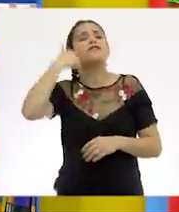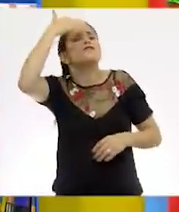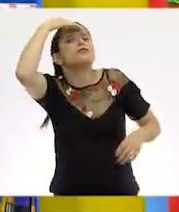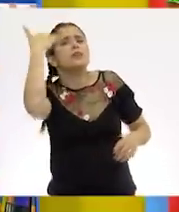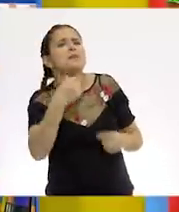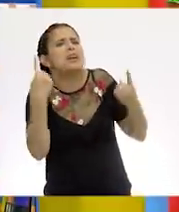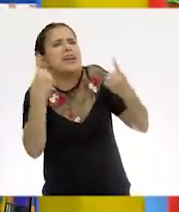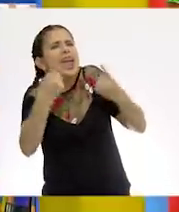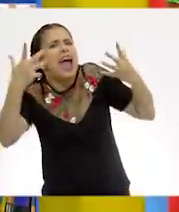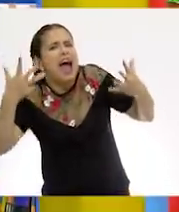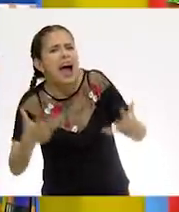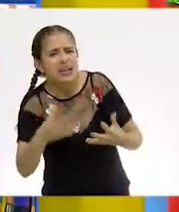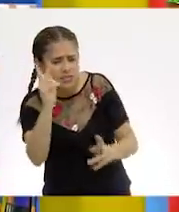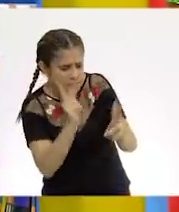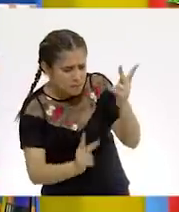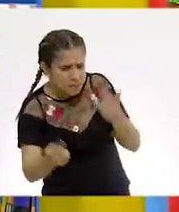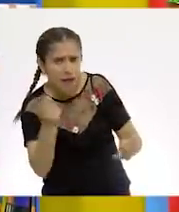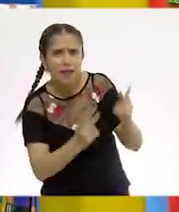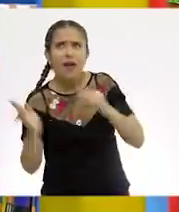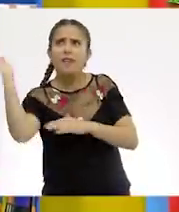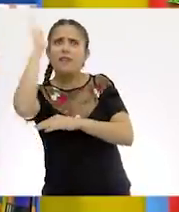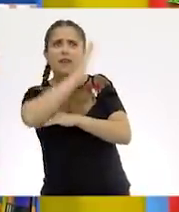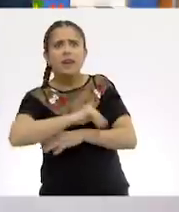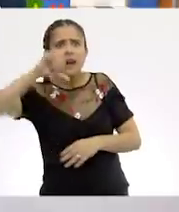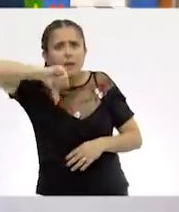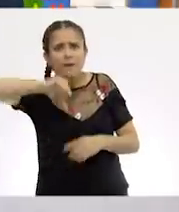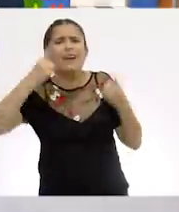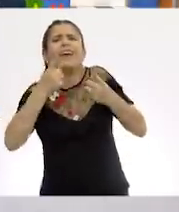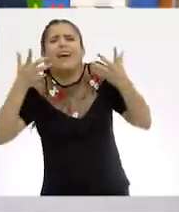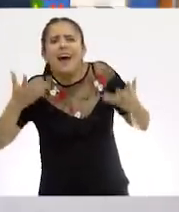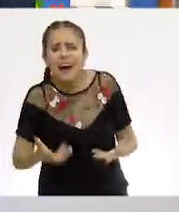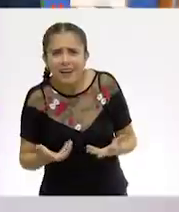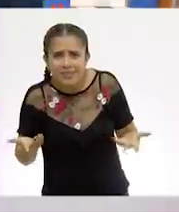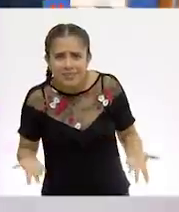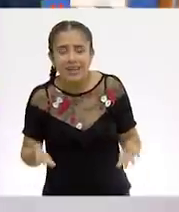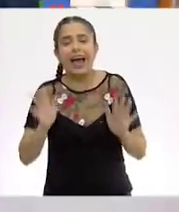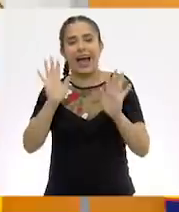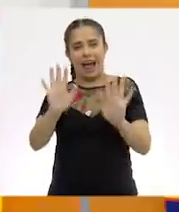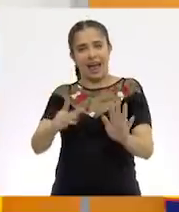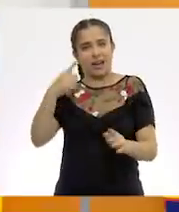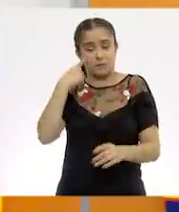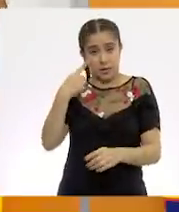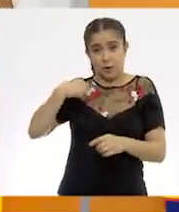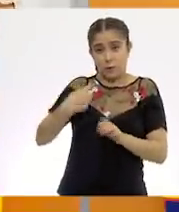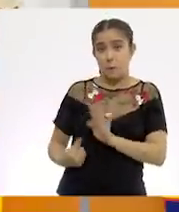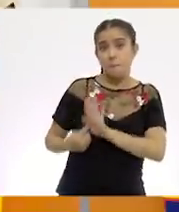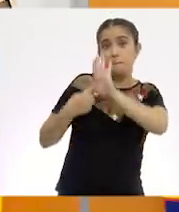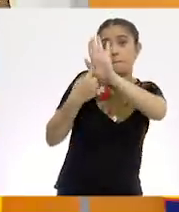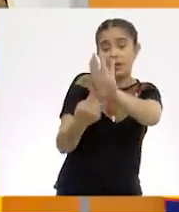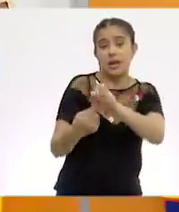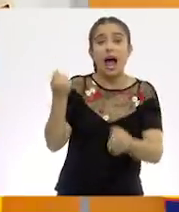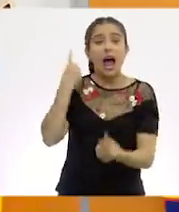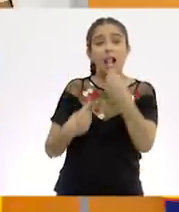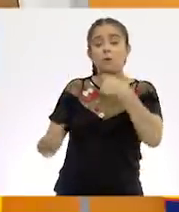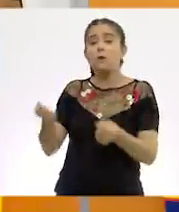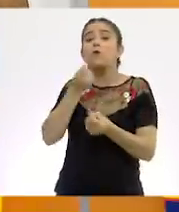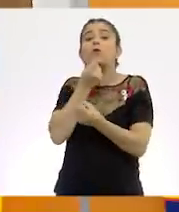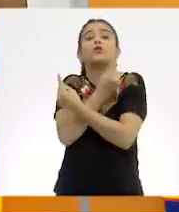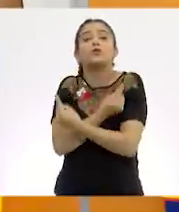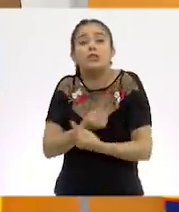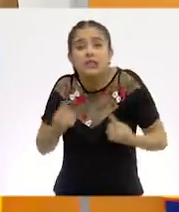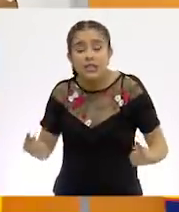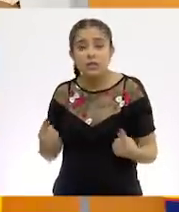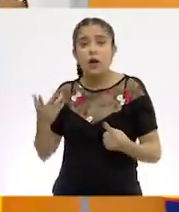lo que hacen las plantas a lo largo del día. Bueno, pues para empezar, te quiero presentar a algunas niñas y algunos niños que